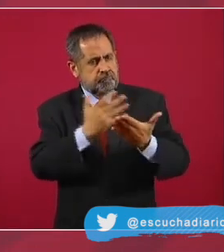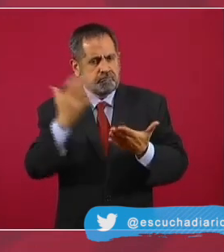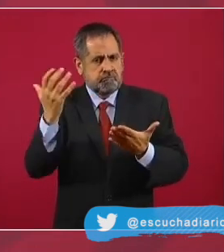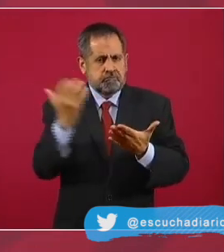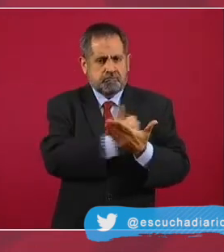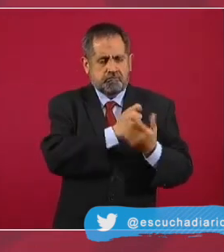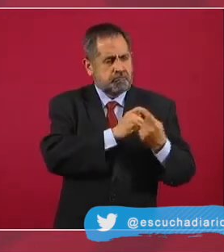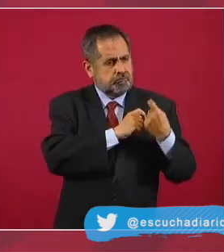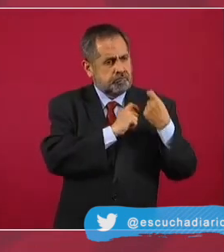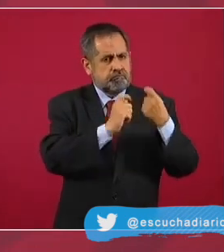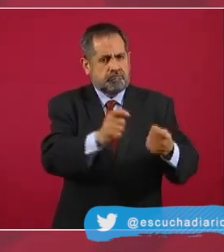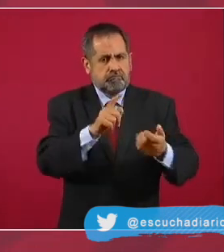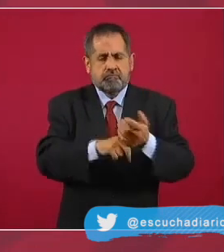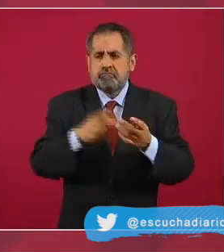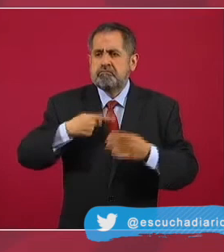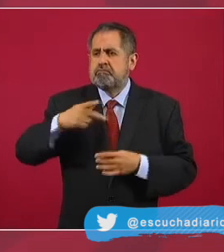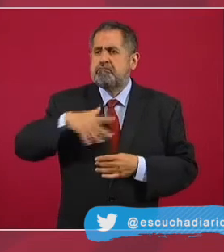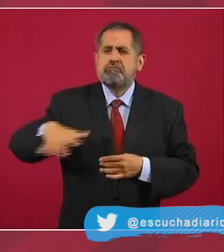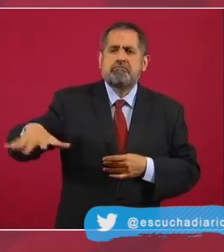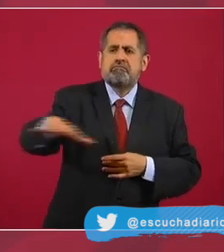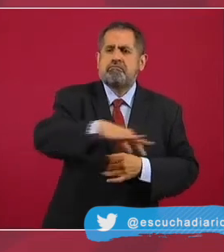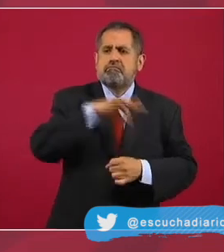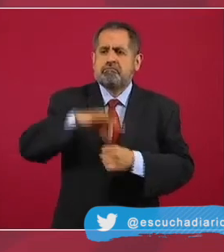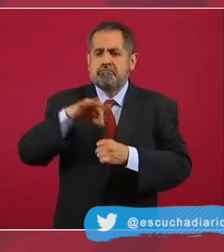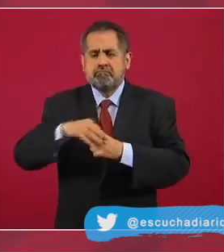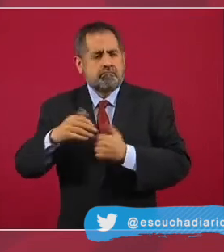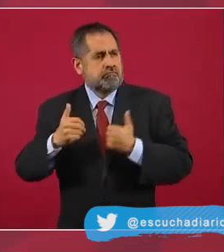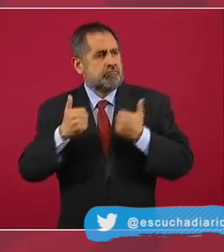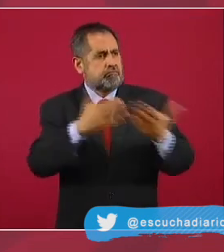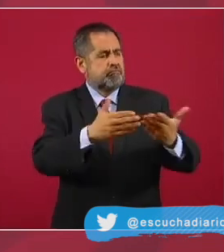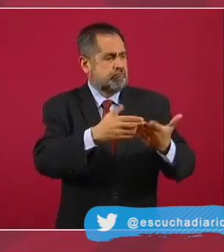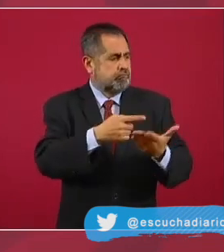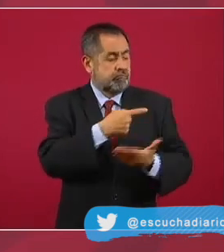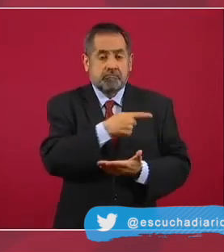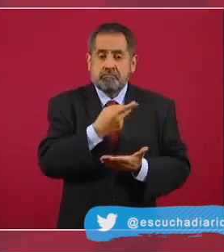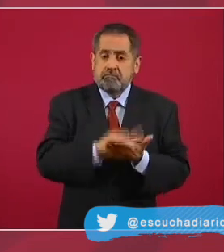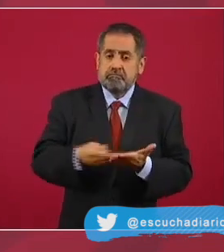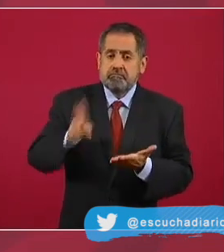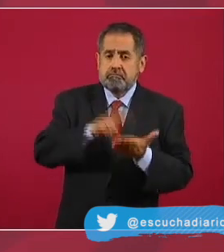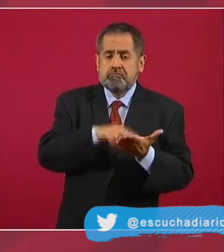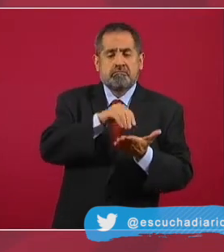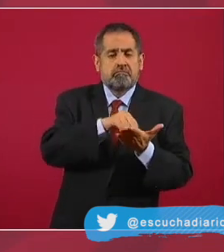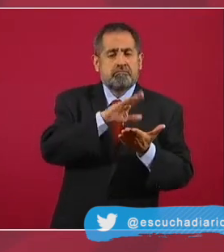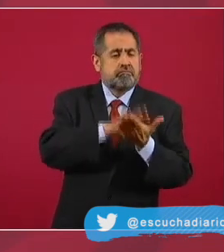otorgó el pueblo y que